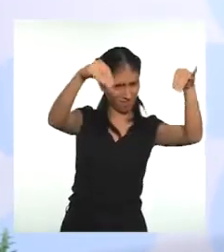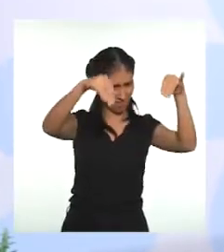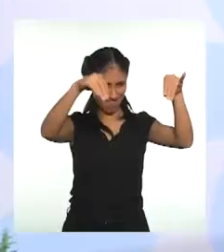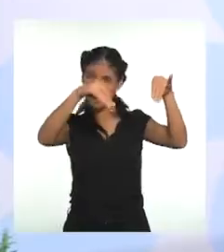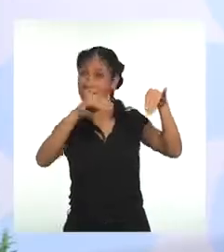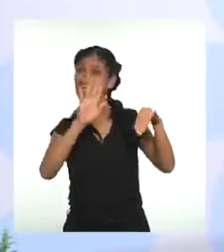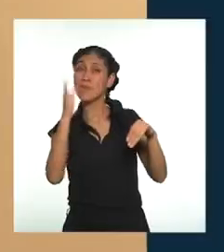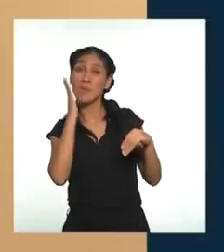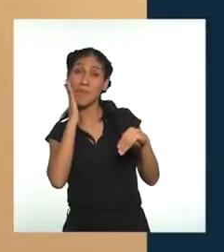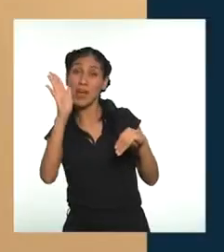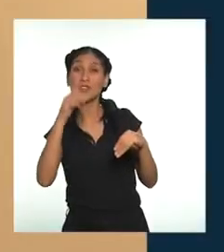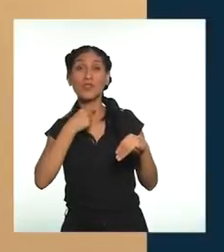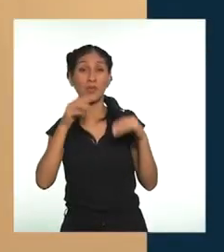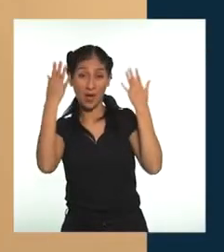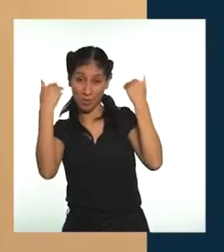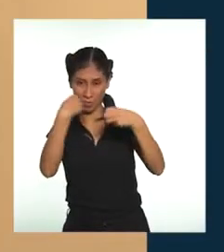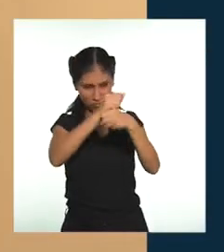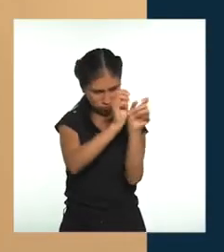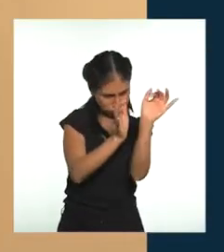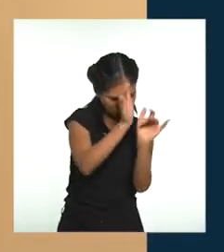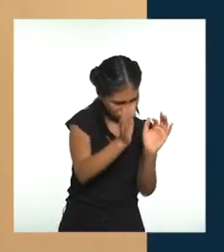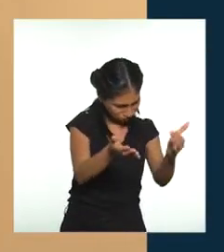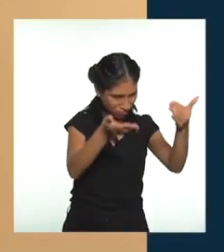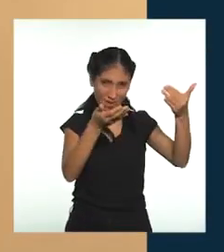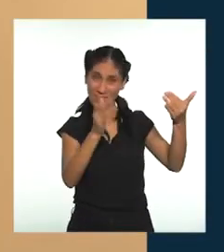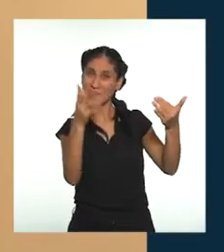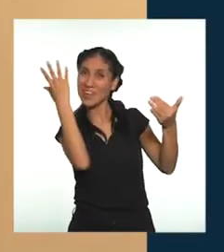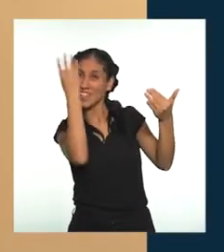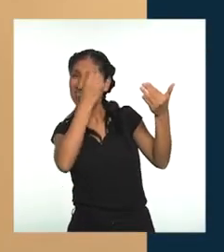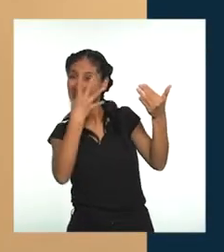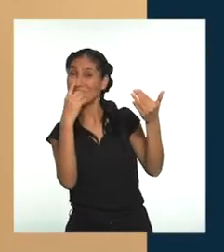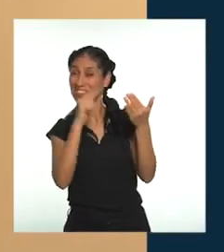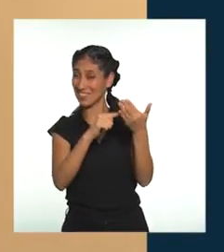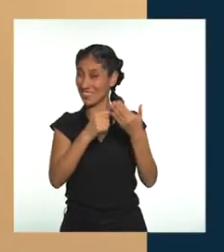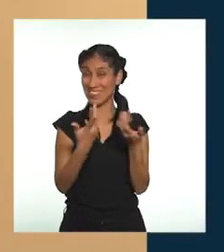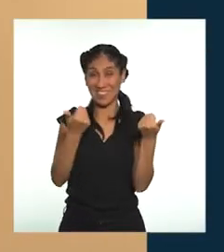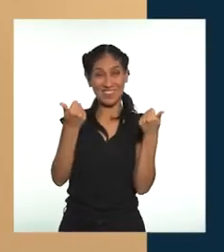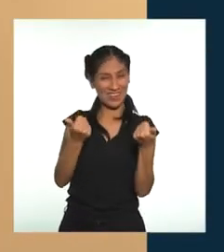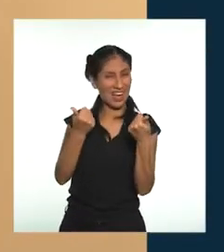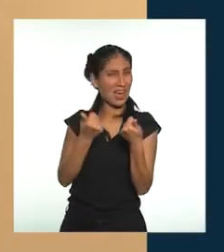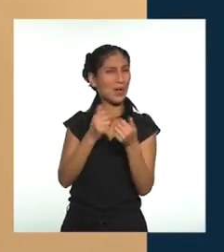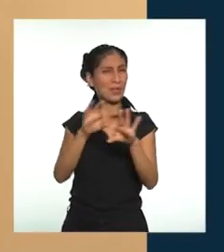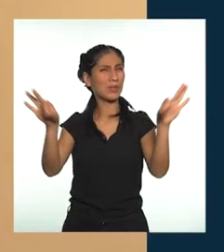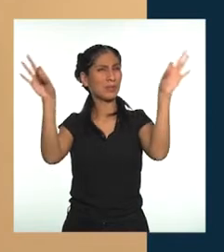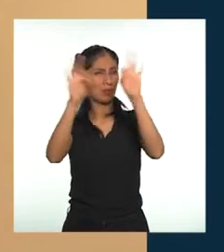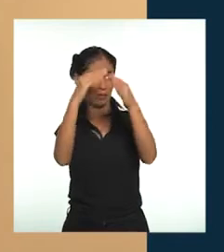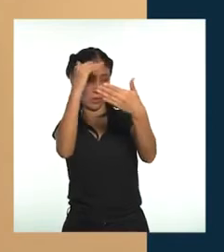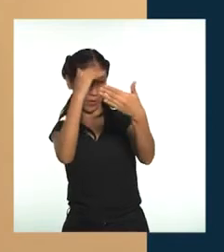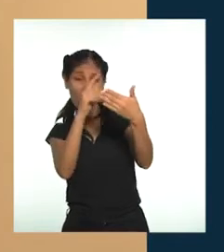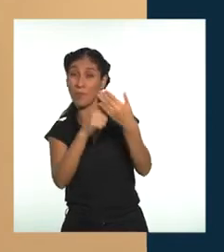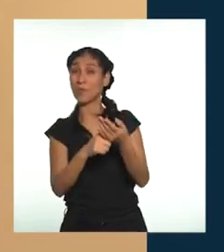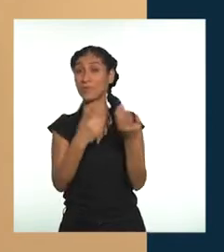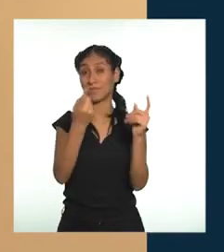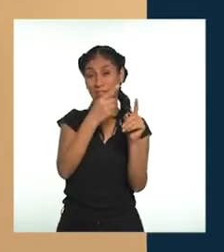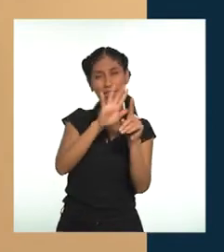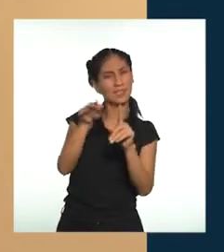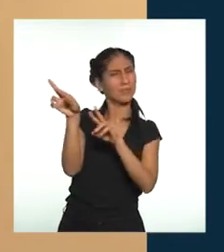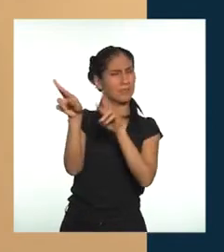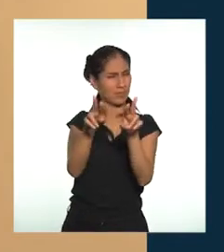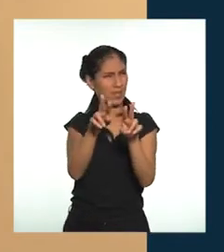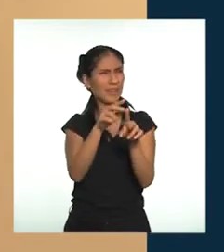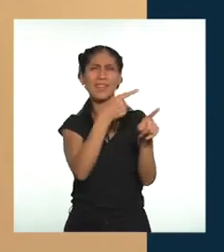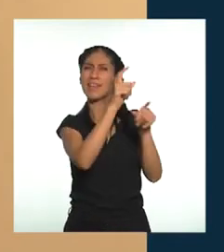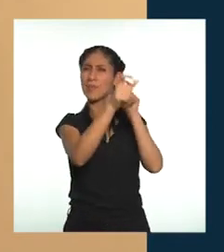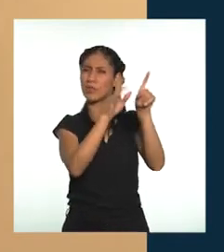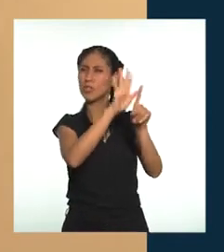mamá y su abuela. Es muy hermoso. Qué interesante manera de reconocer y celebrar la